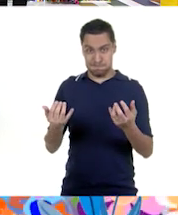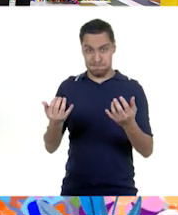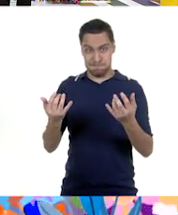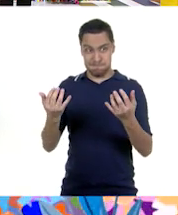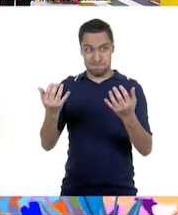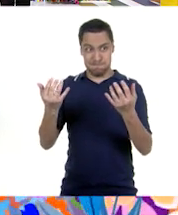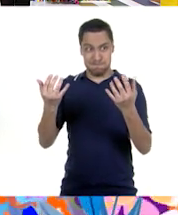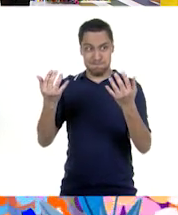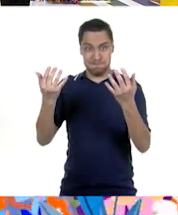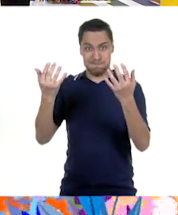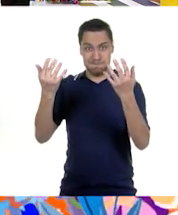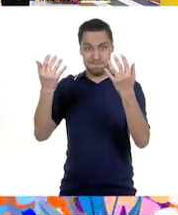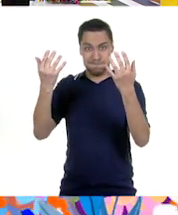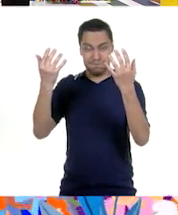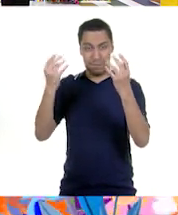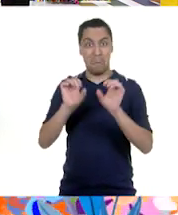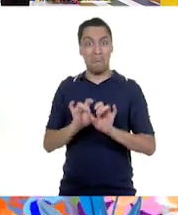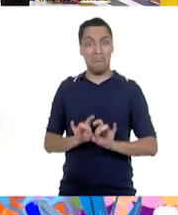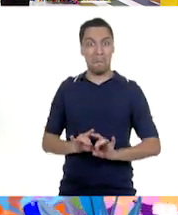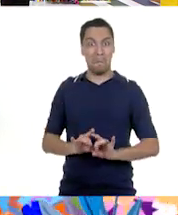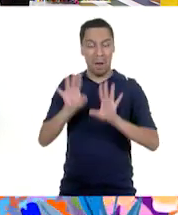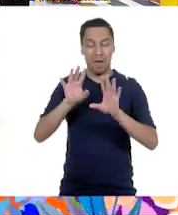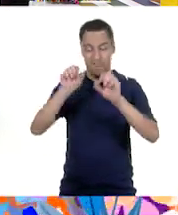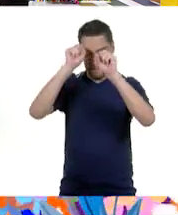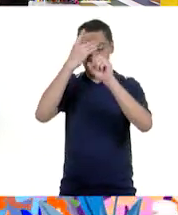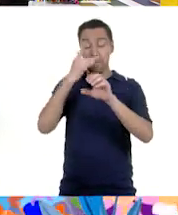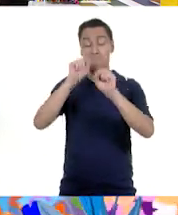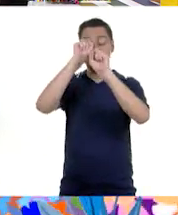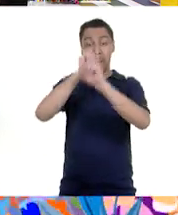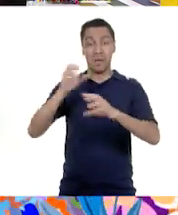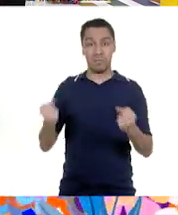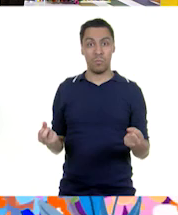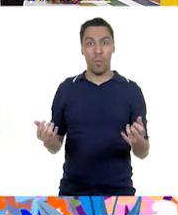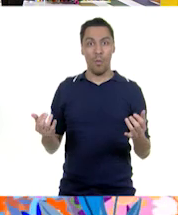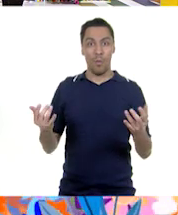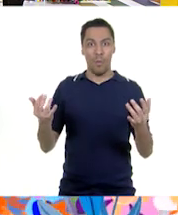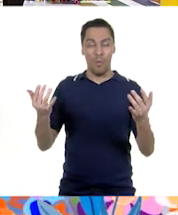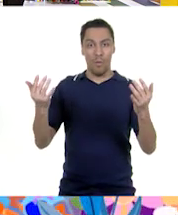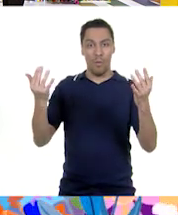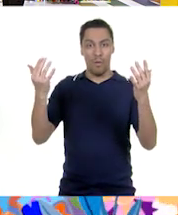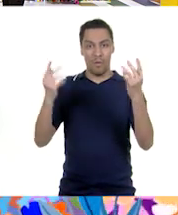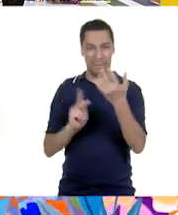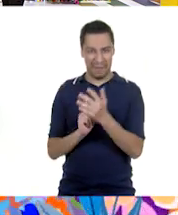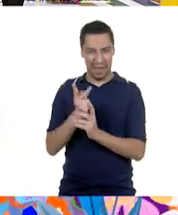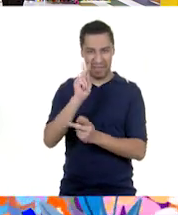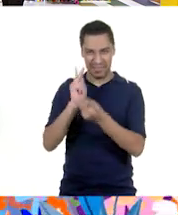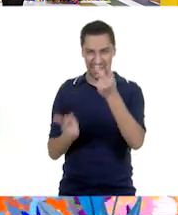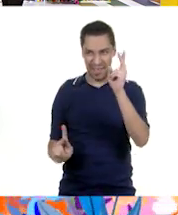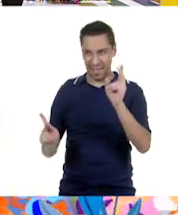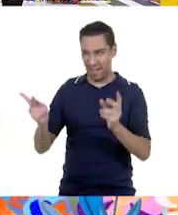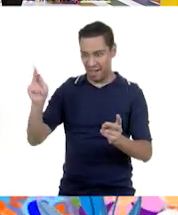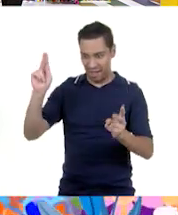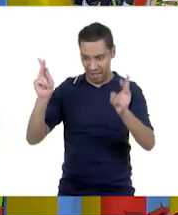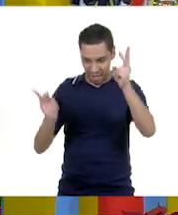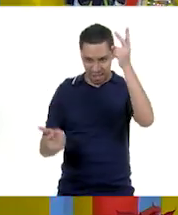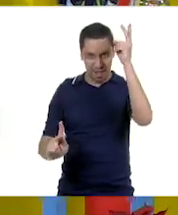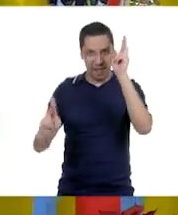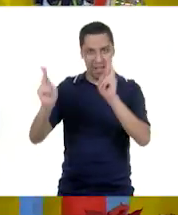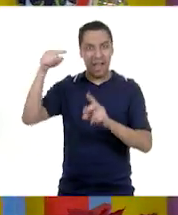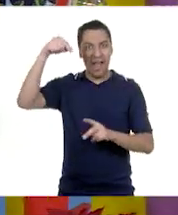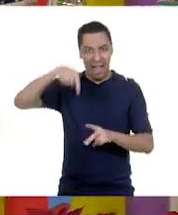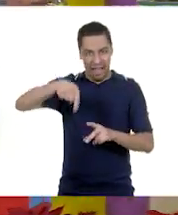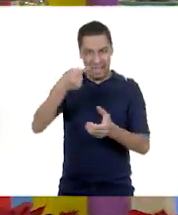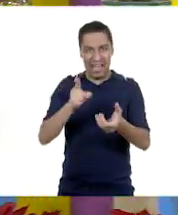iba nombrando y entonces brotaron mágicamente. Es que aquí, en el salón de Aprende en Casa 3, es una maravilla. Además